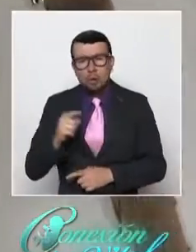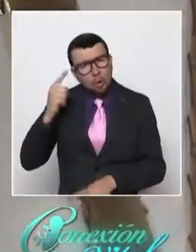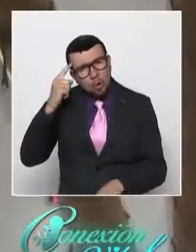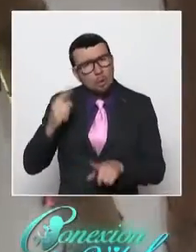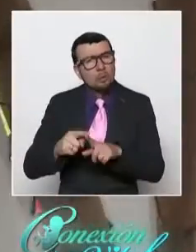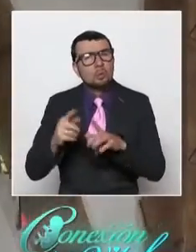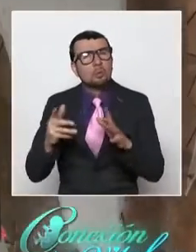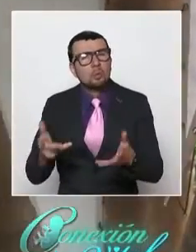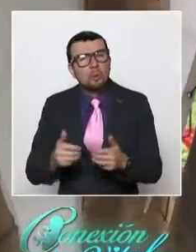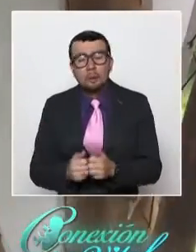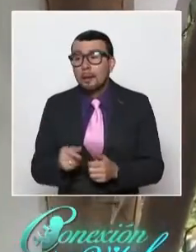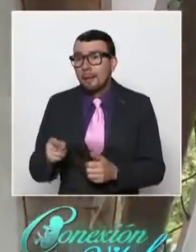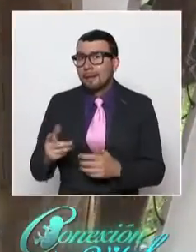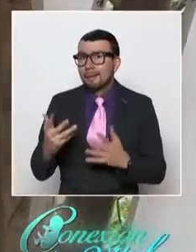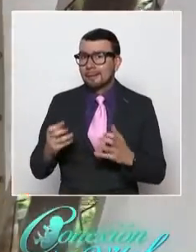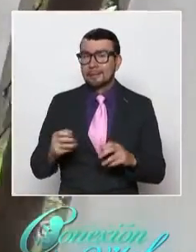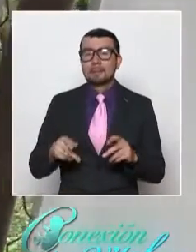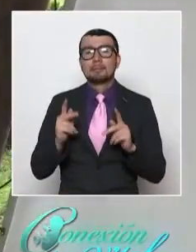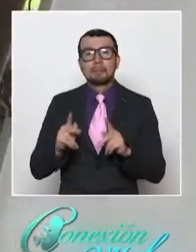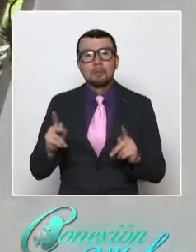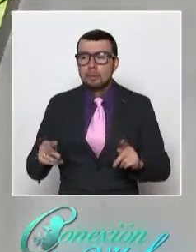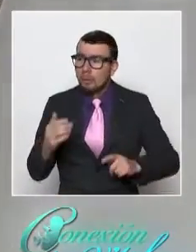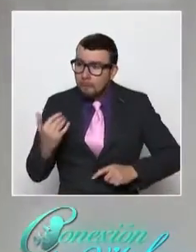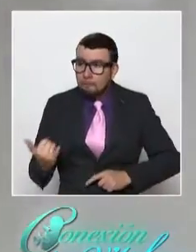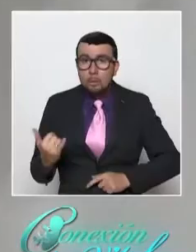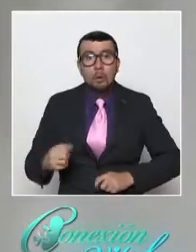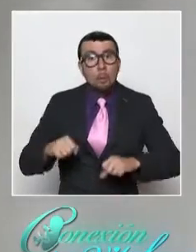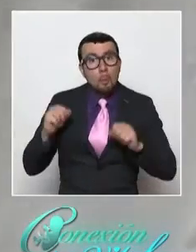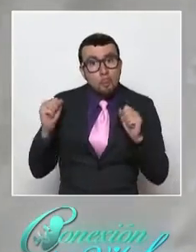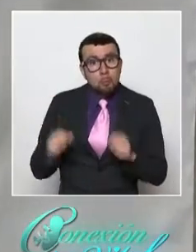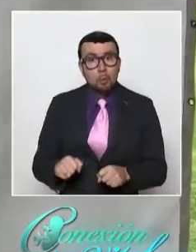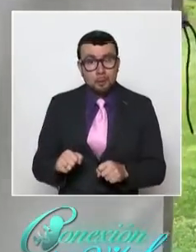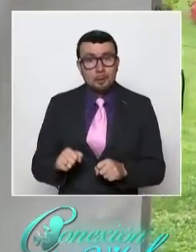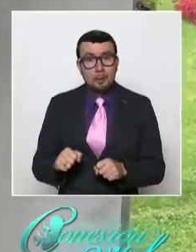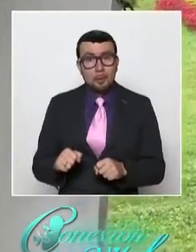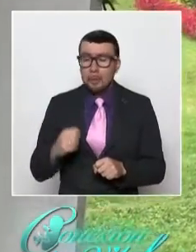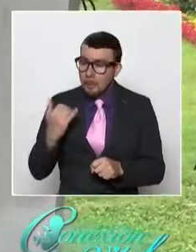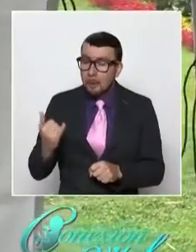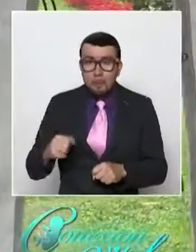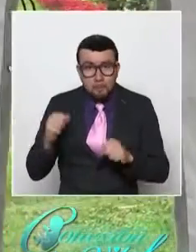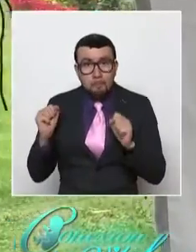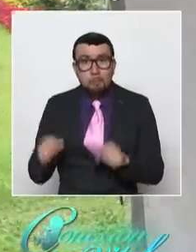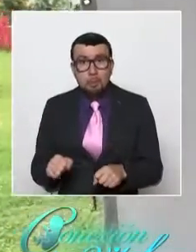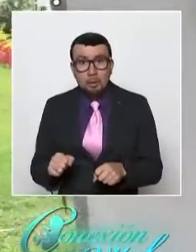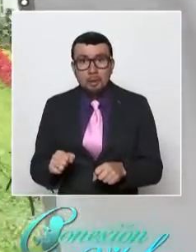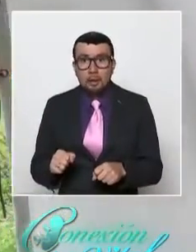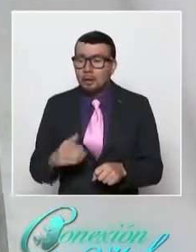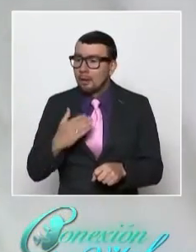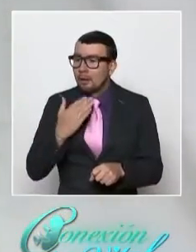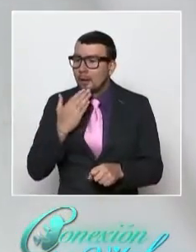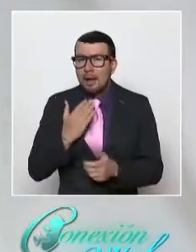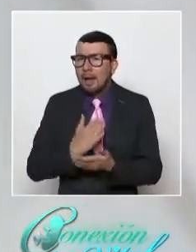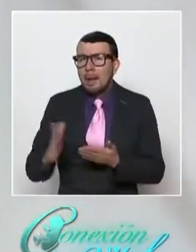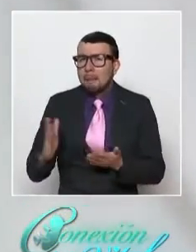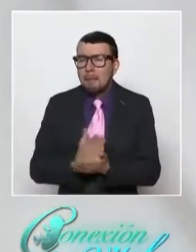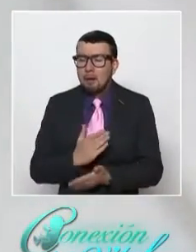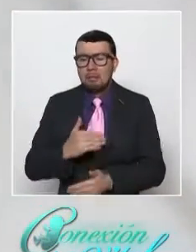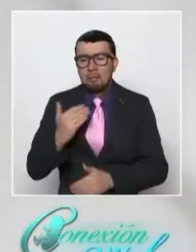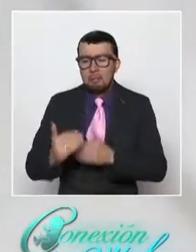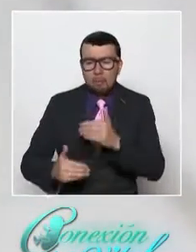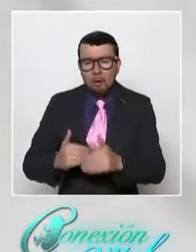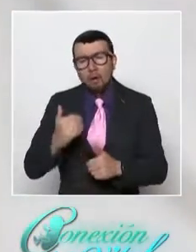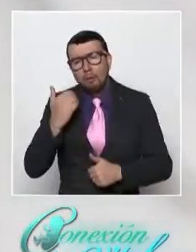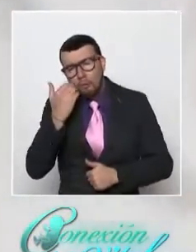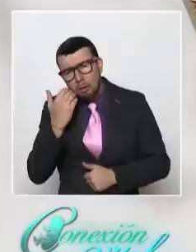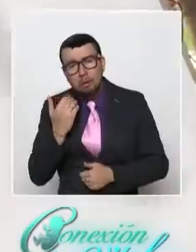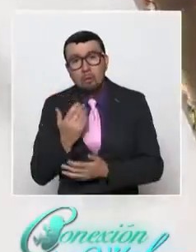pretendemos que las personas pues tengan la oportunidad de, además de su proceso de enfermedad, se